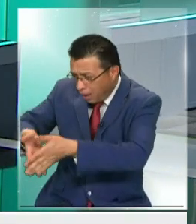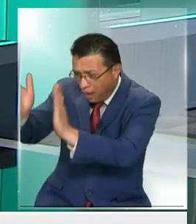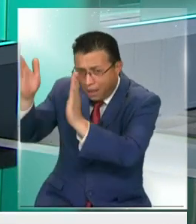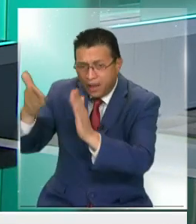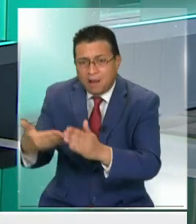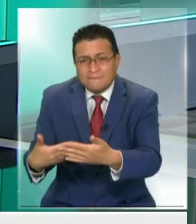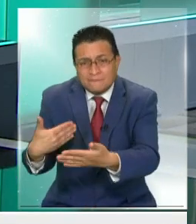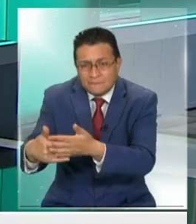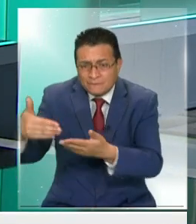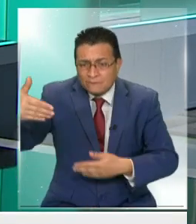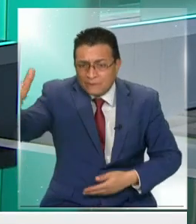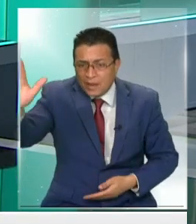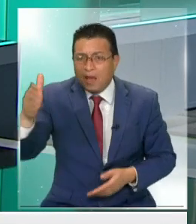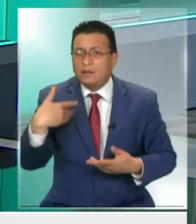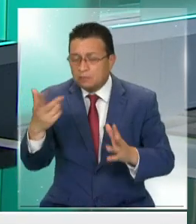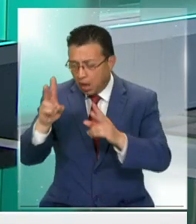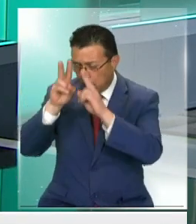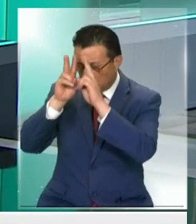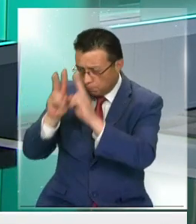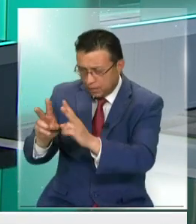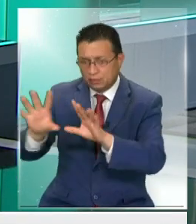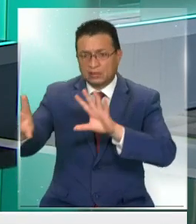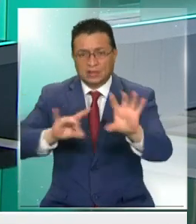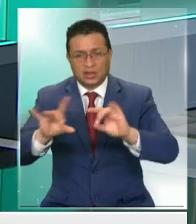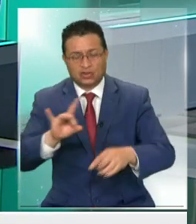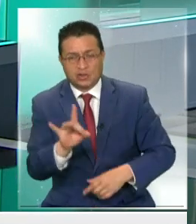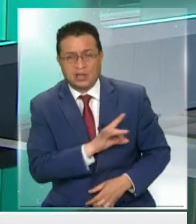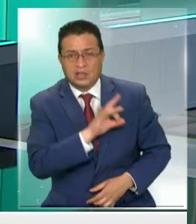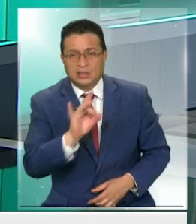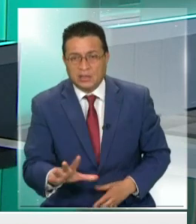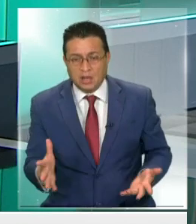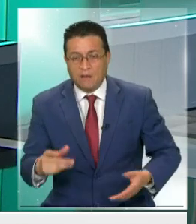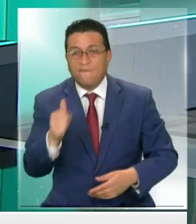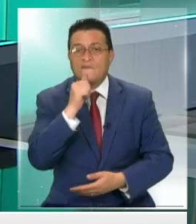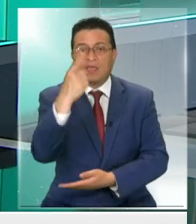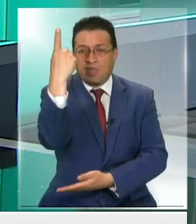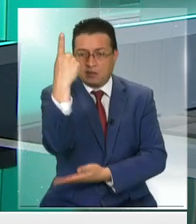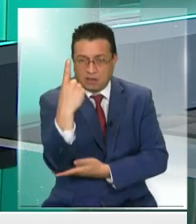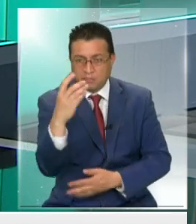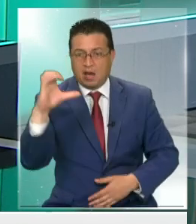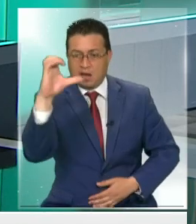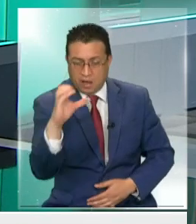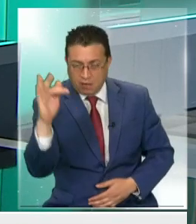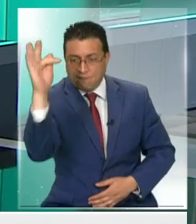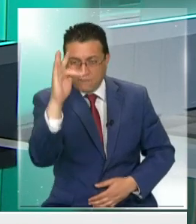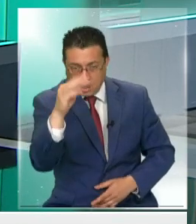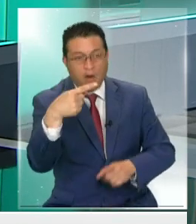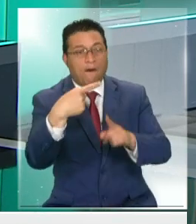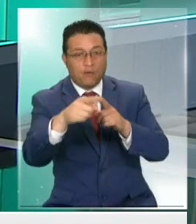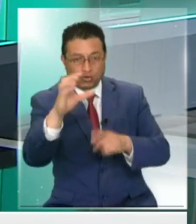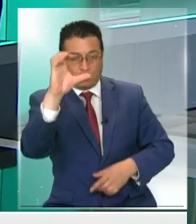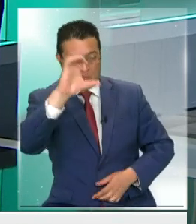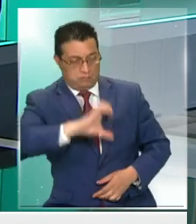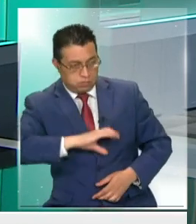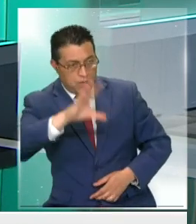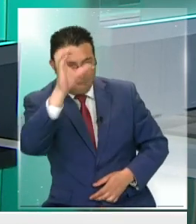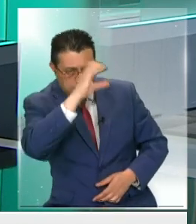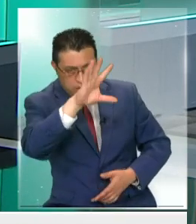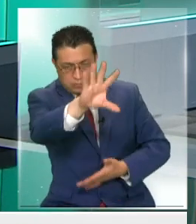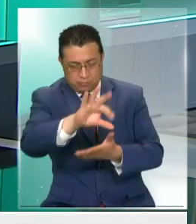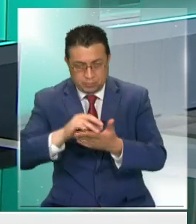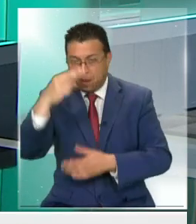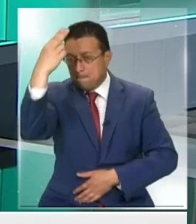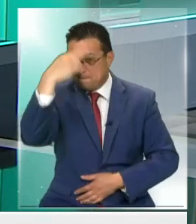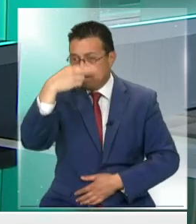ya. ¿Sabe por qué? Por respeto a la selección chilena. Porque queda diciembre, enero, febrero para buscar un técnico para trabajar y en